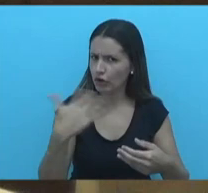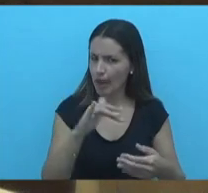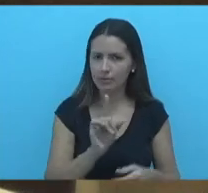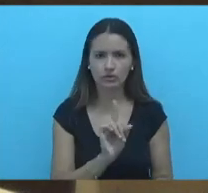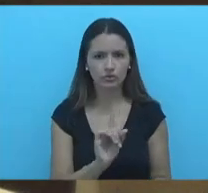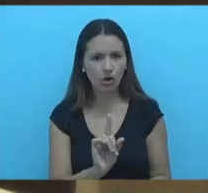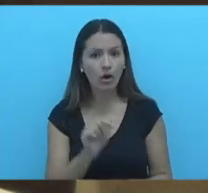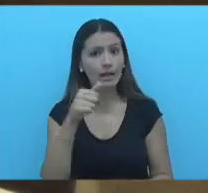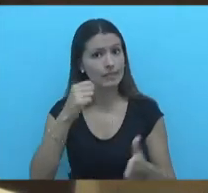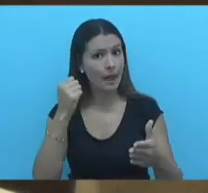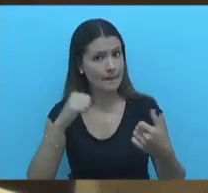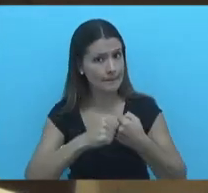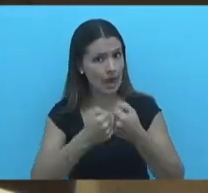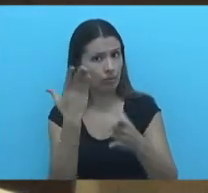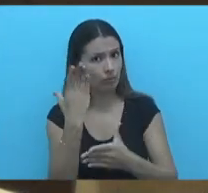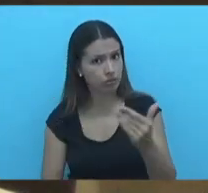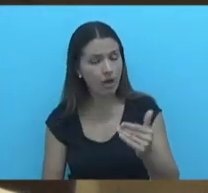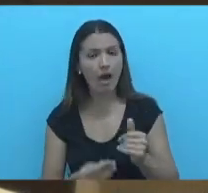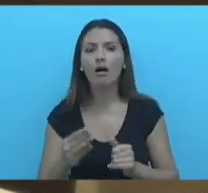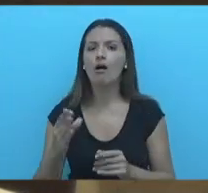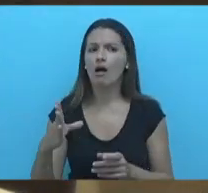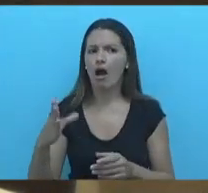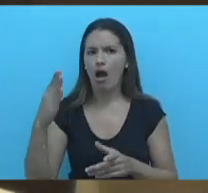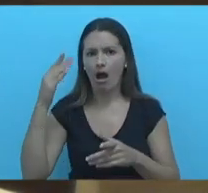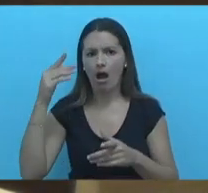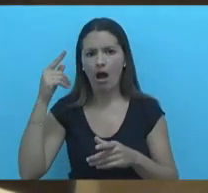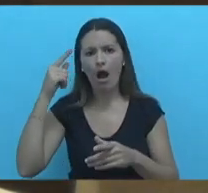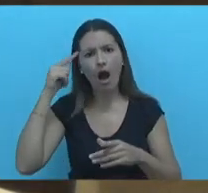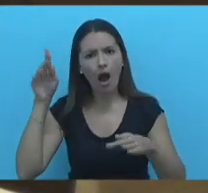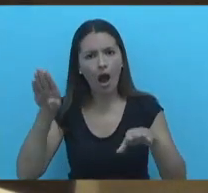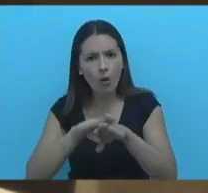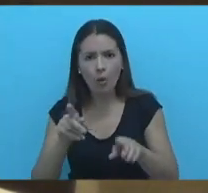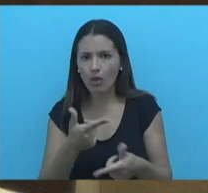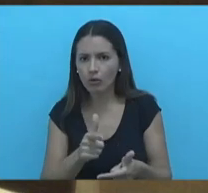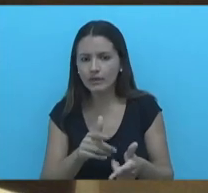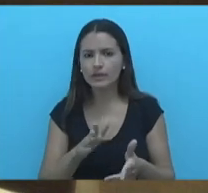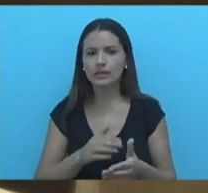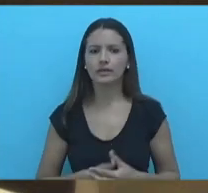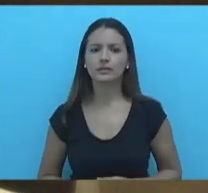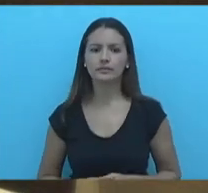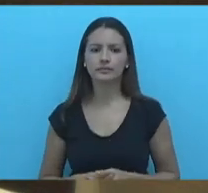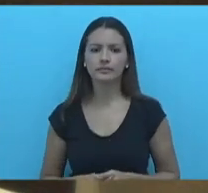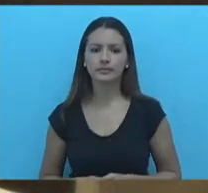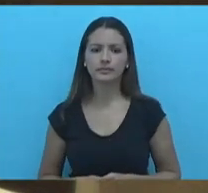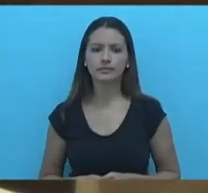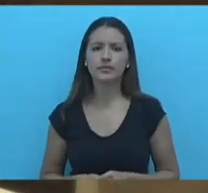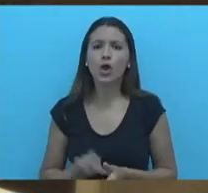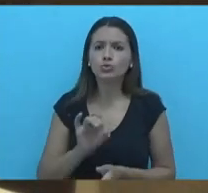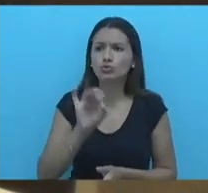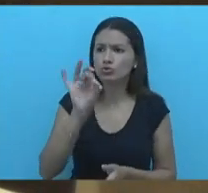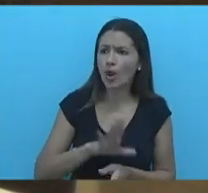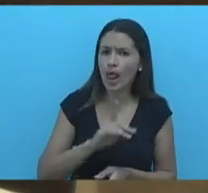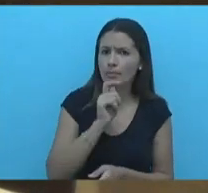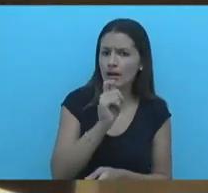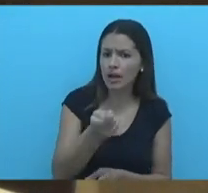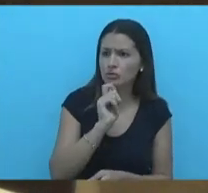acuerdo se cayó, no hubo consenso, y ahora las noticias periodísticas, insisto porque no hay información oficial, es que